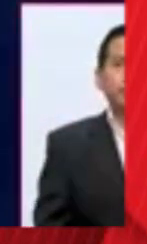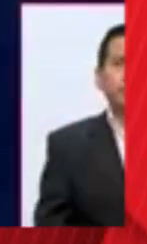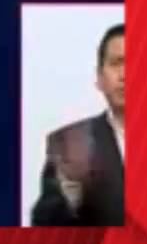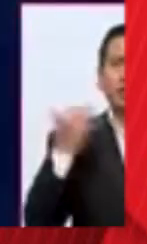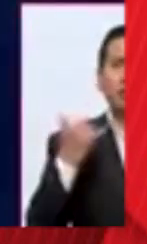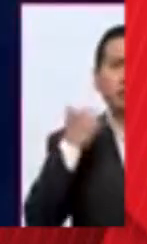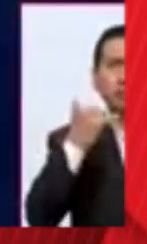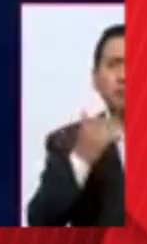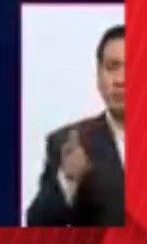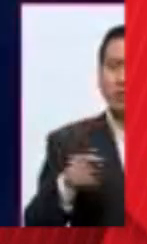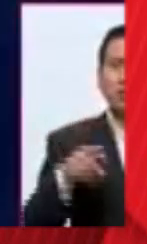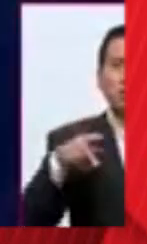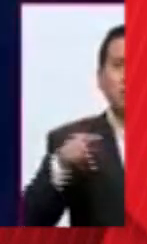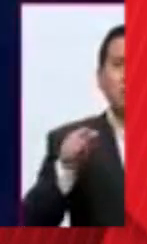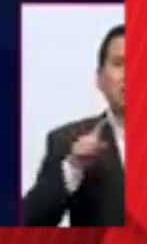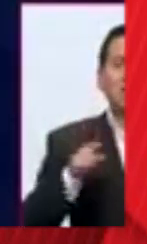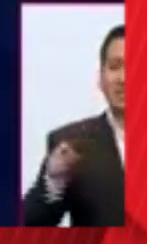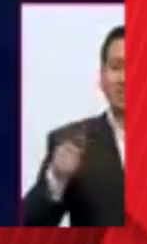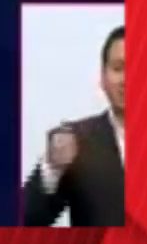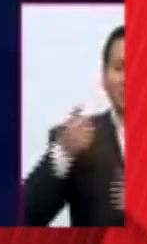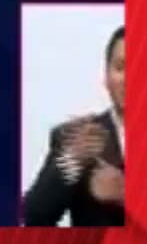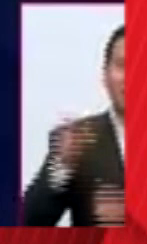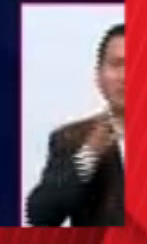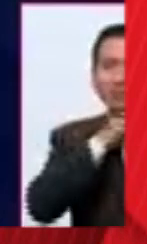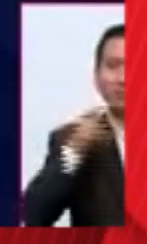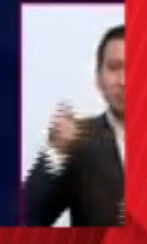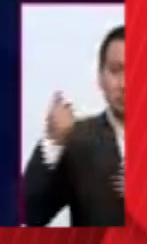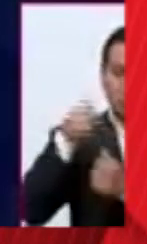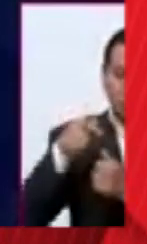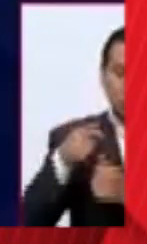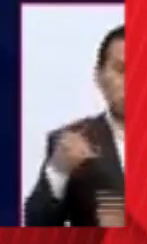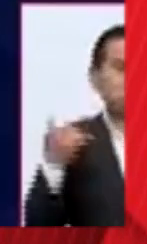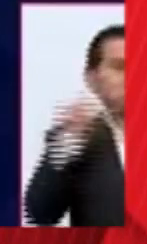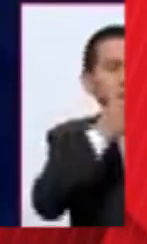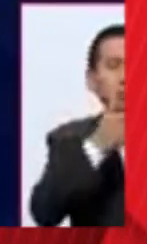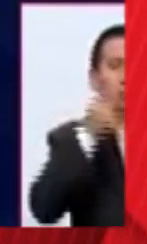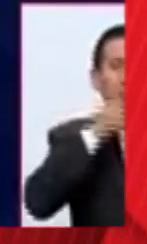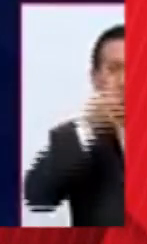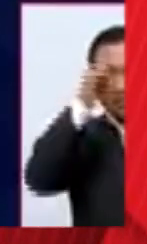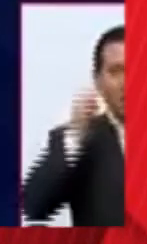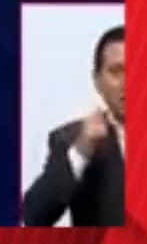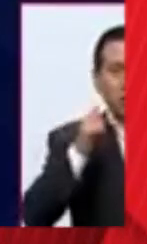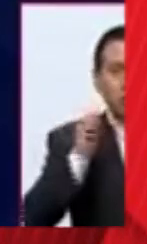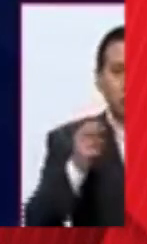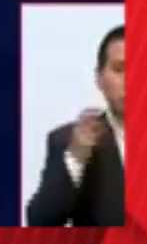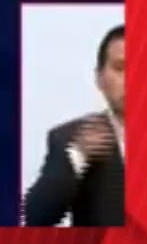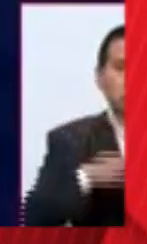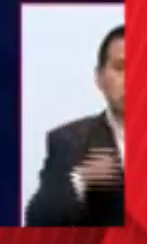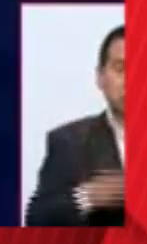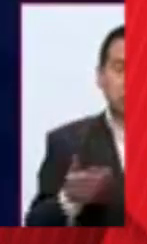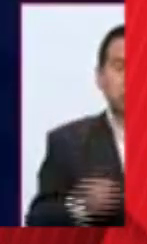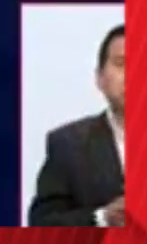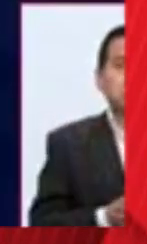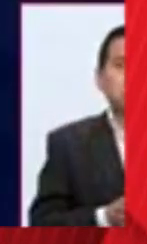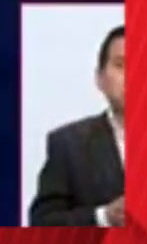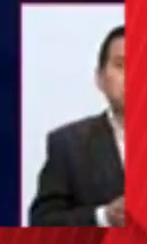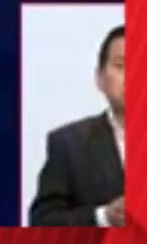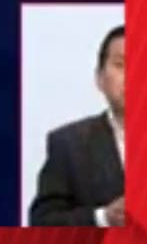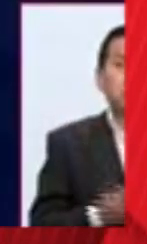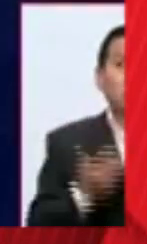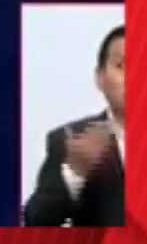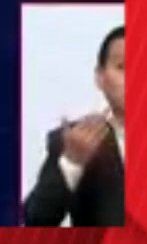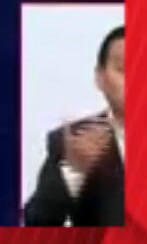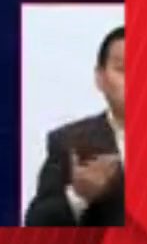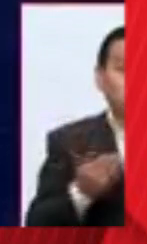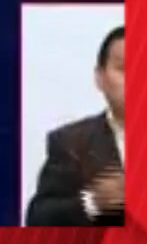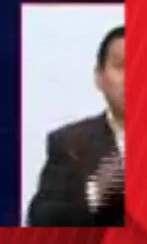culpar a Áñez. Todos sabemos que Carlos Mesa fue la cabeza del golpe de Estado, mencionó Evo Morales. También